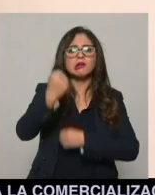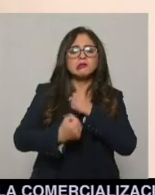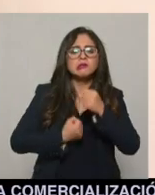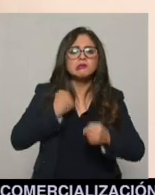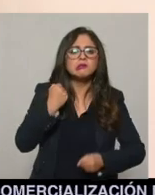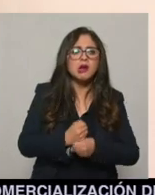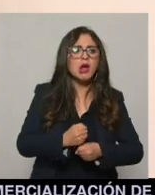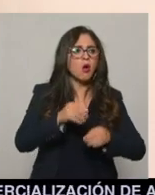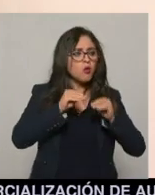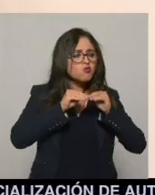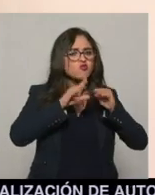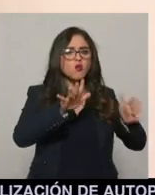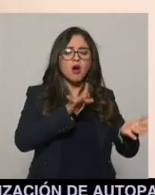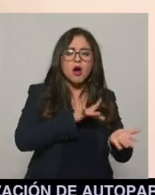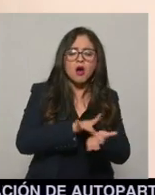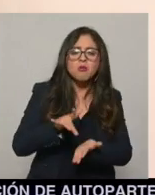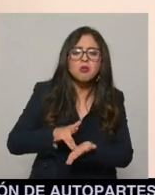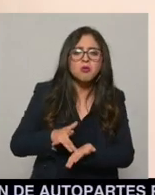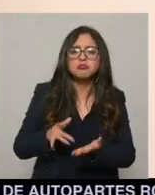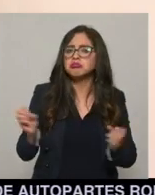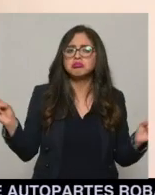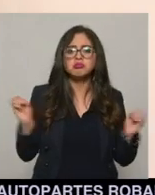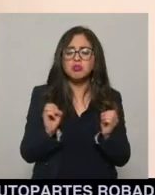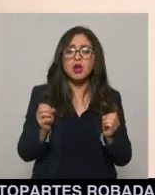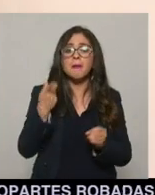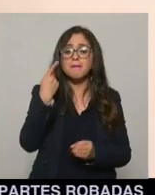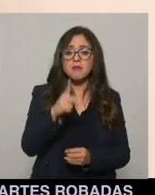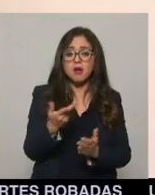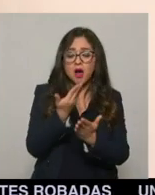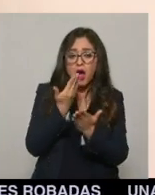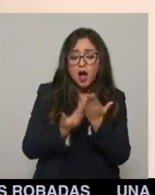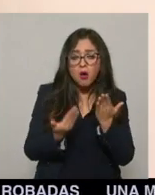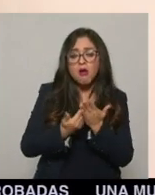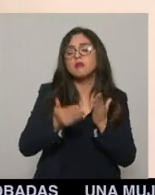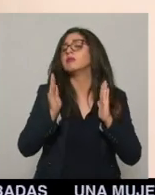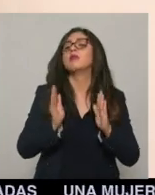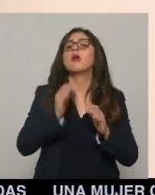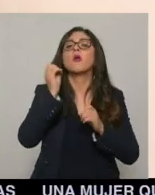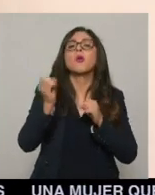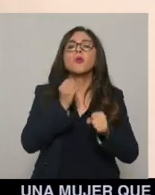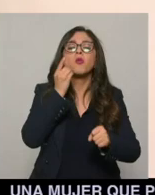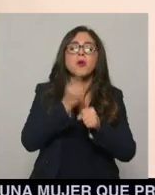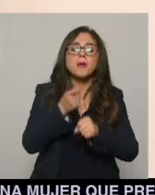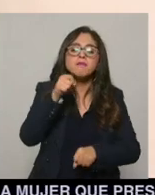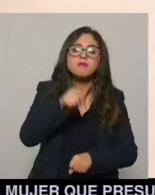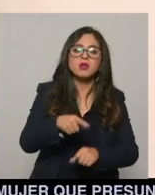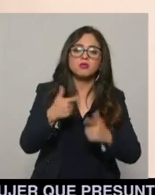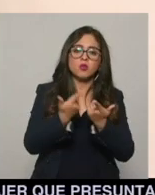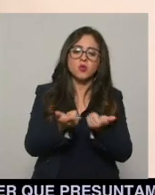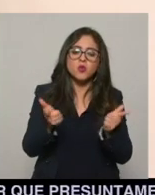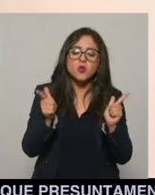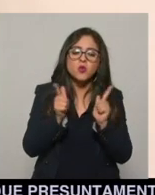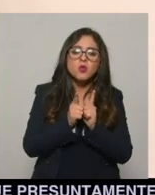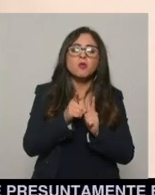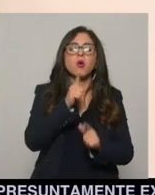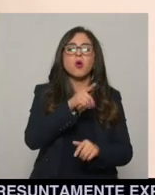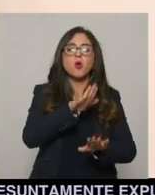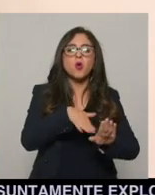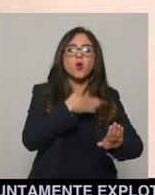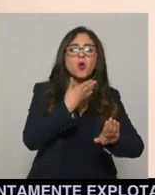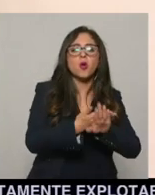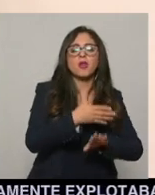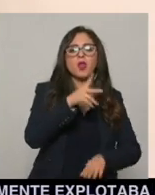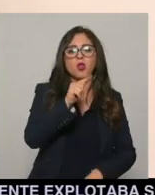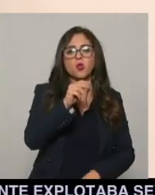anteriores. Ahora se está abriendo la posibilidad de que el colectivo contra la tortura y la impunidad tenga